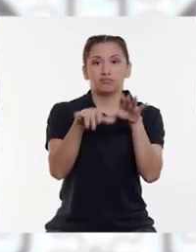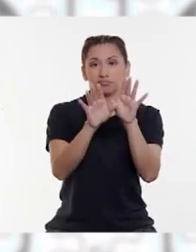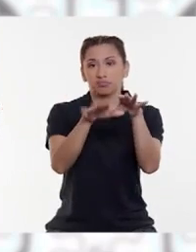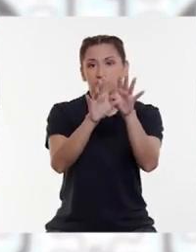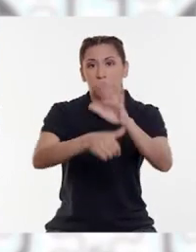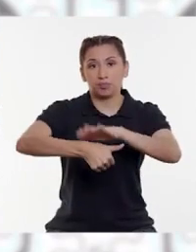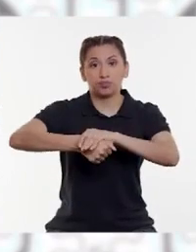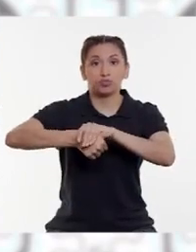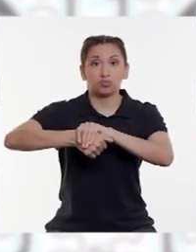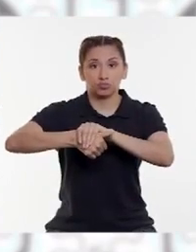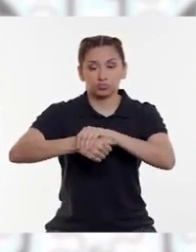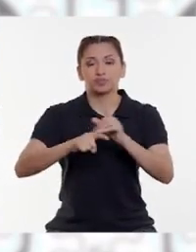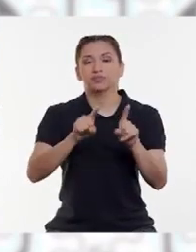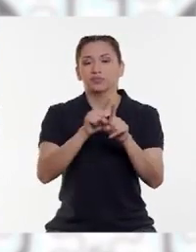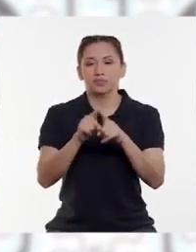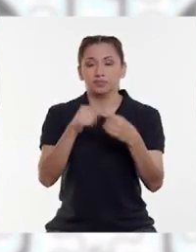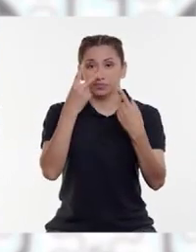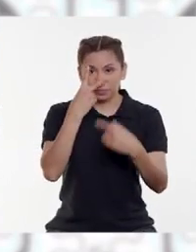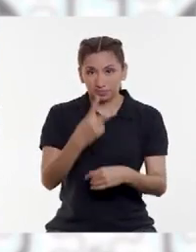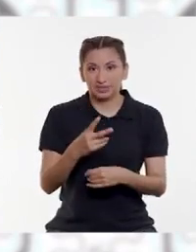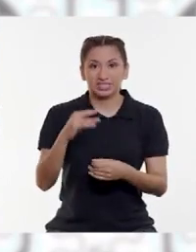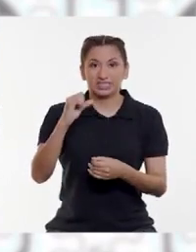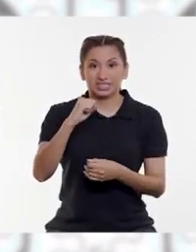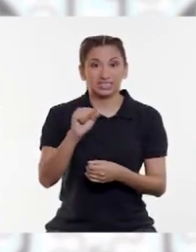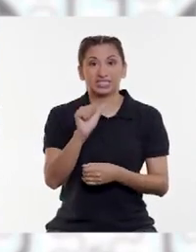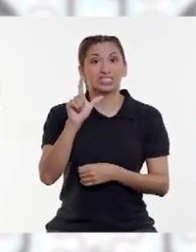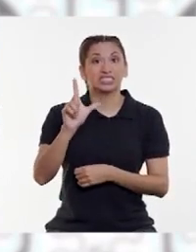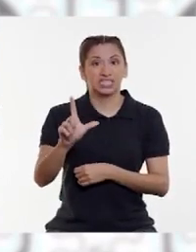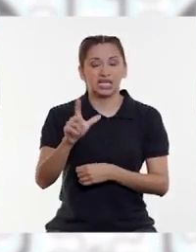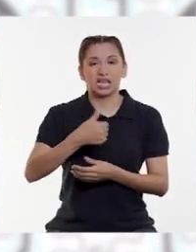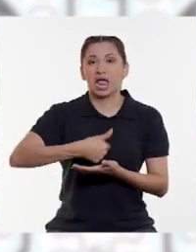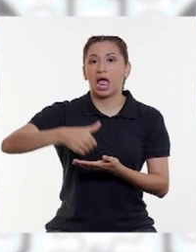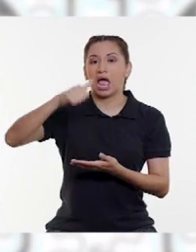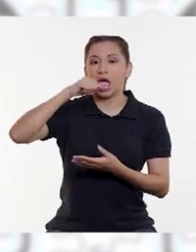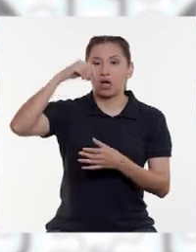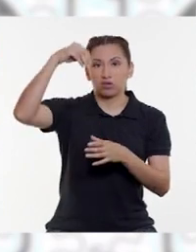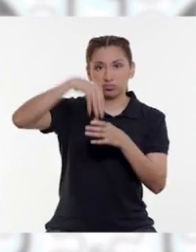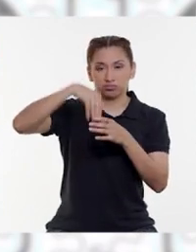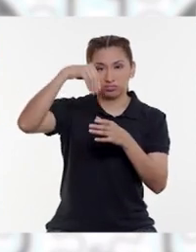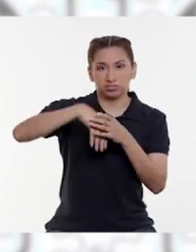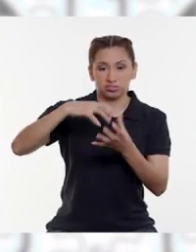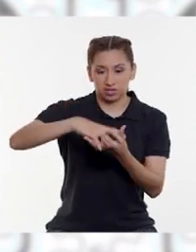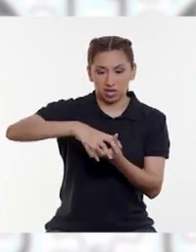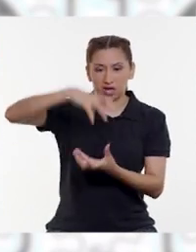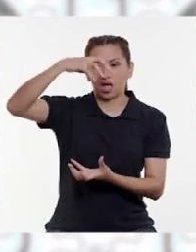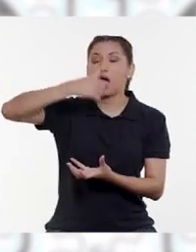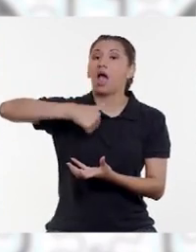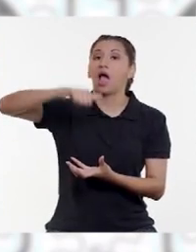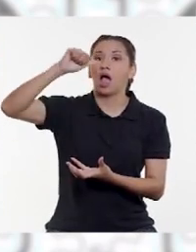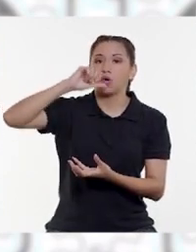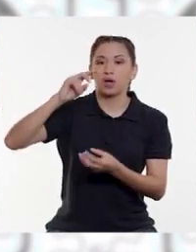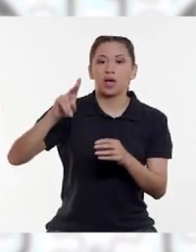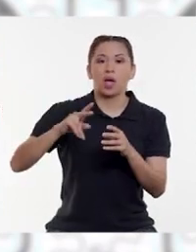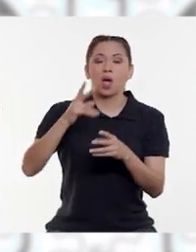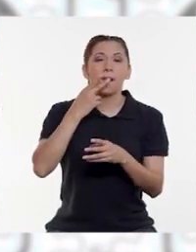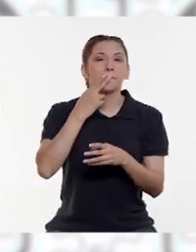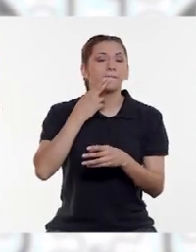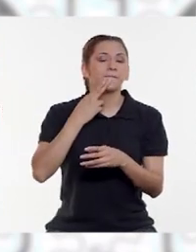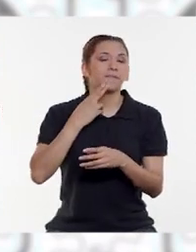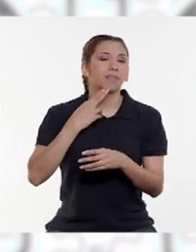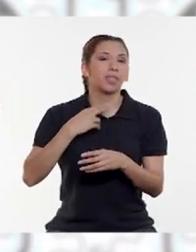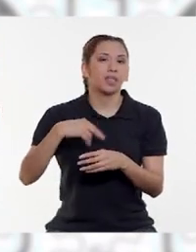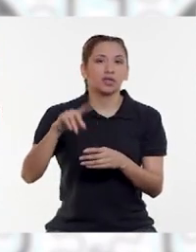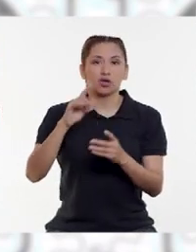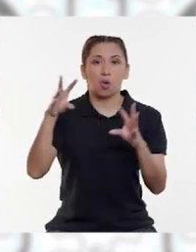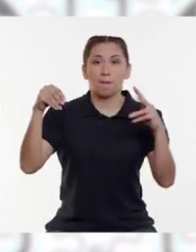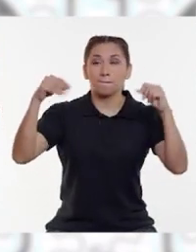aves, tortugas. También se ha visto en la sal. El agua de caño, el agua embotellada. Incluso en la miel o en